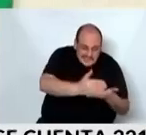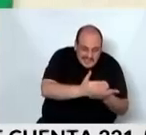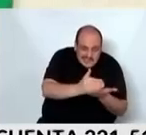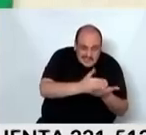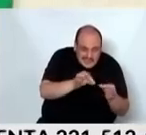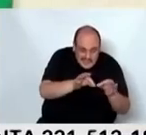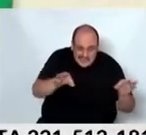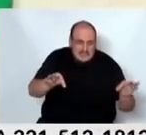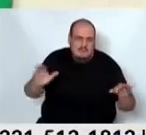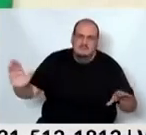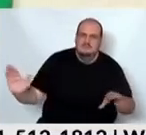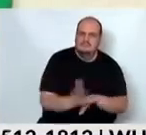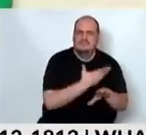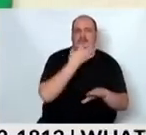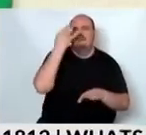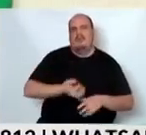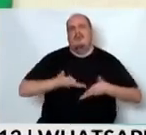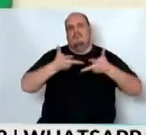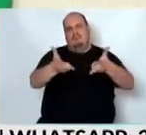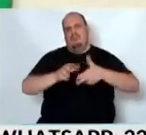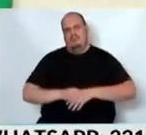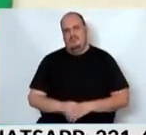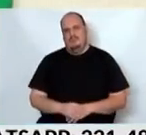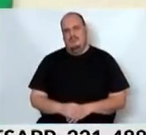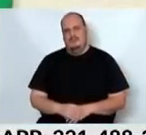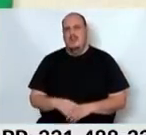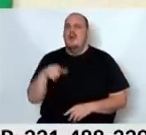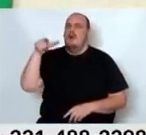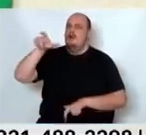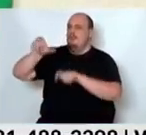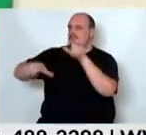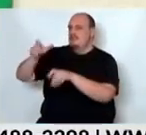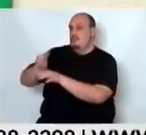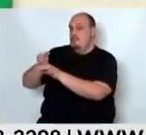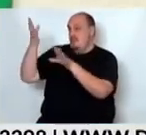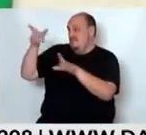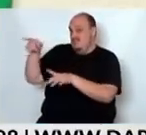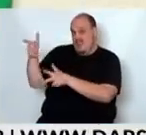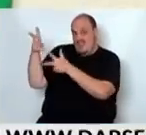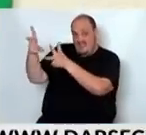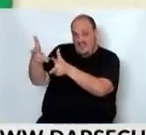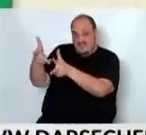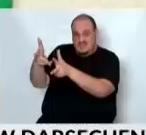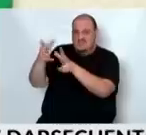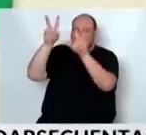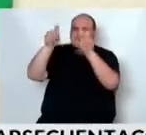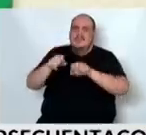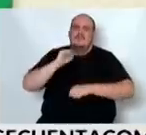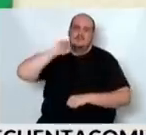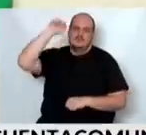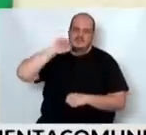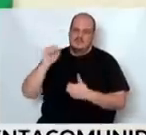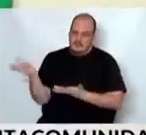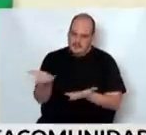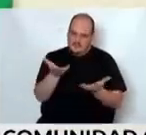país. Quiero que presten atención a lo que especialistas dicen sobre el suicidio.